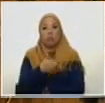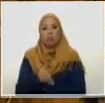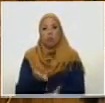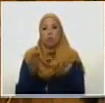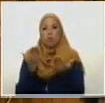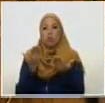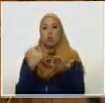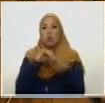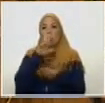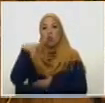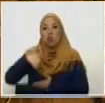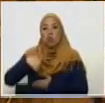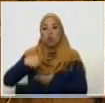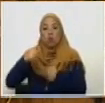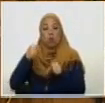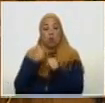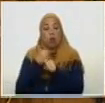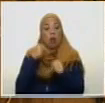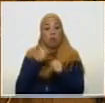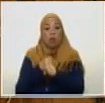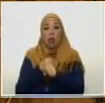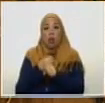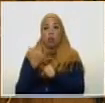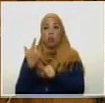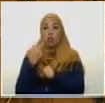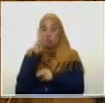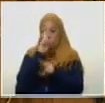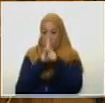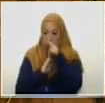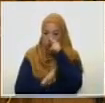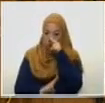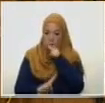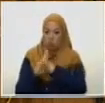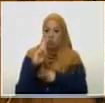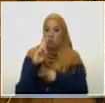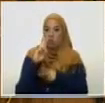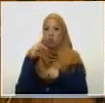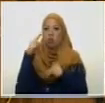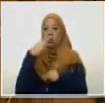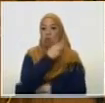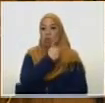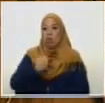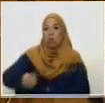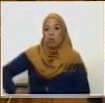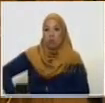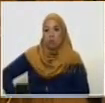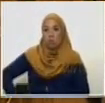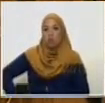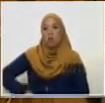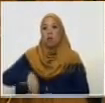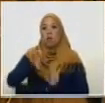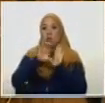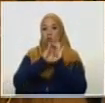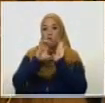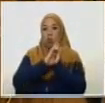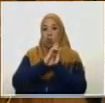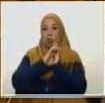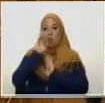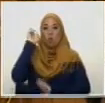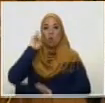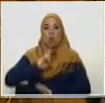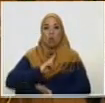ratificar nuestro compromiso, nuestra lealtad al presidente constitucional de la